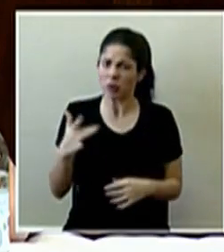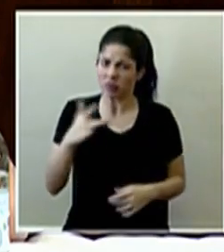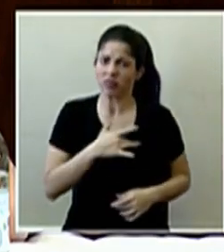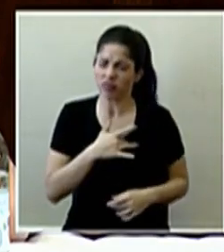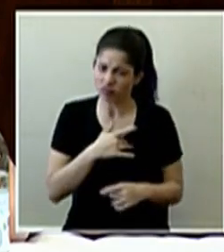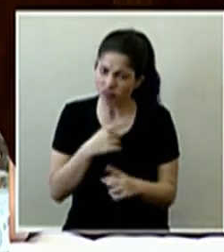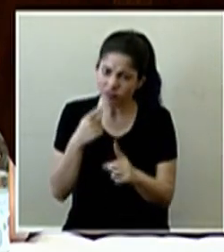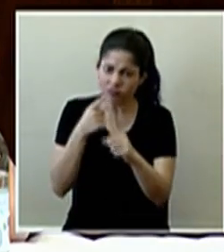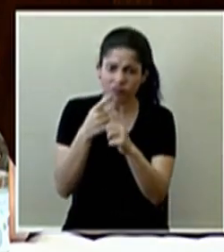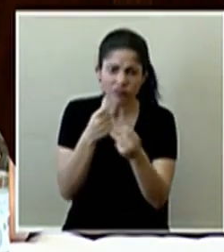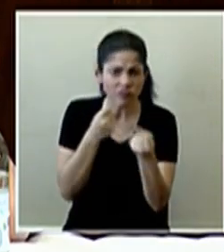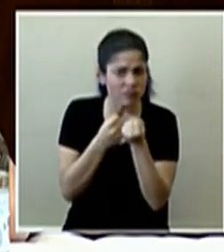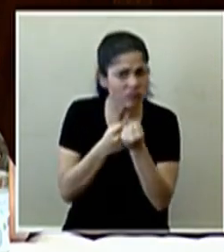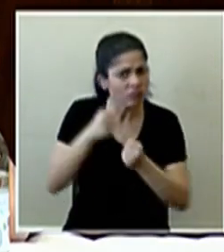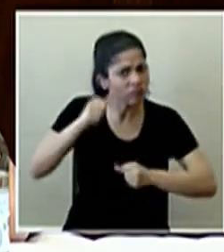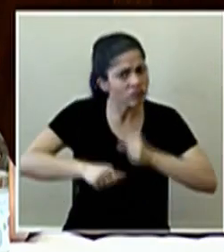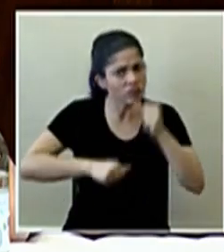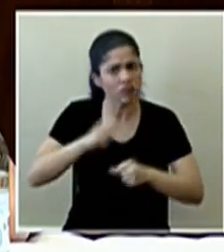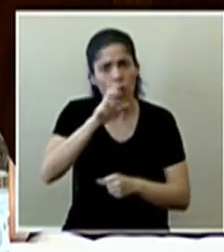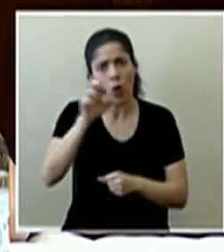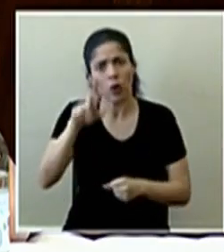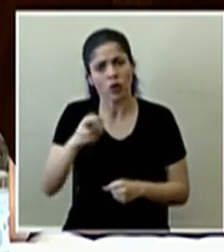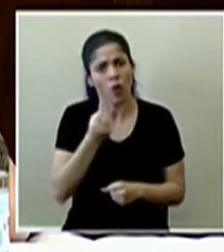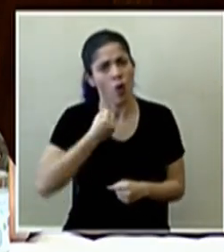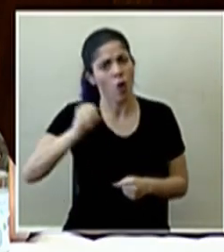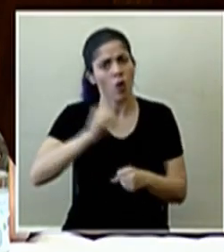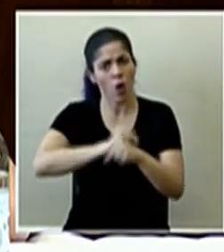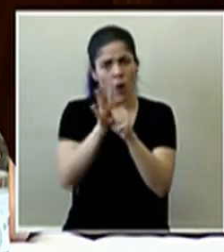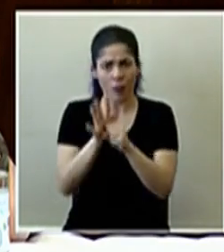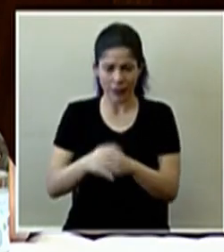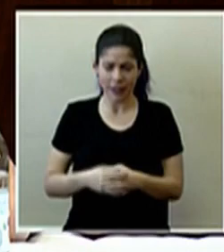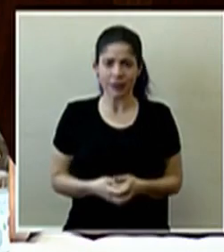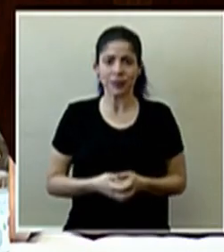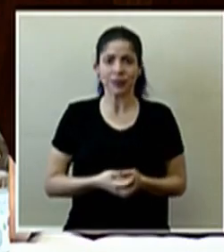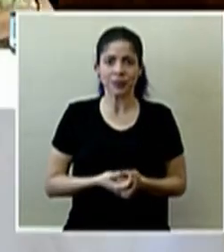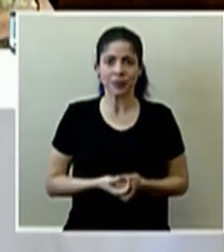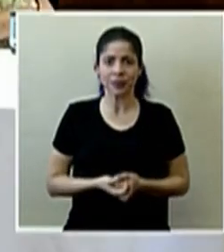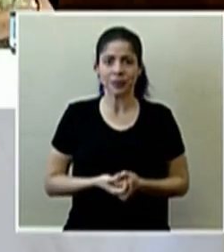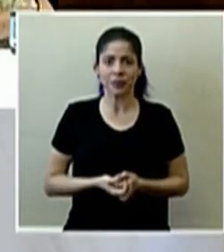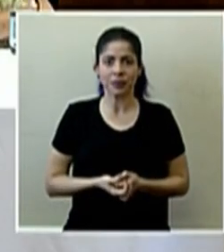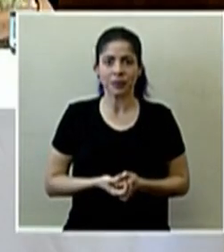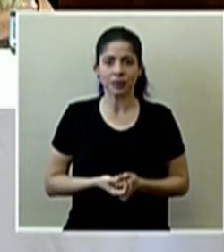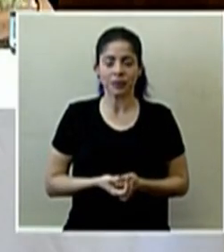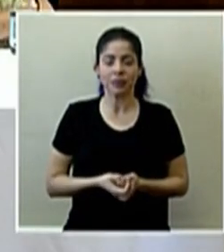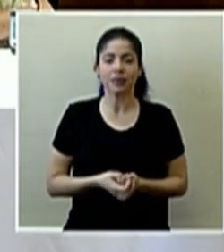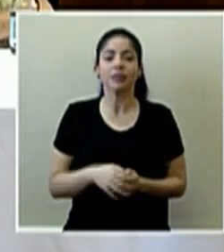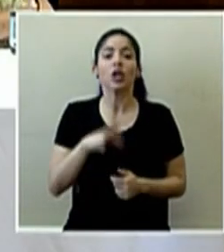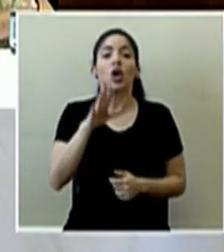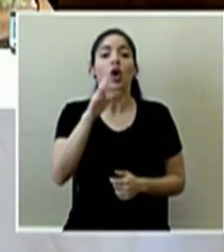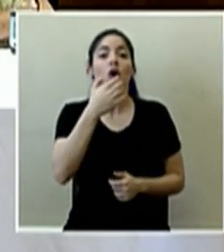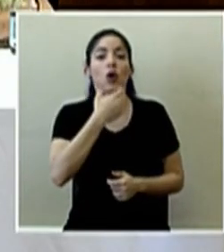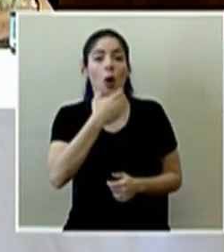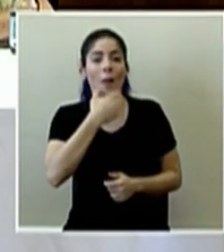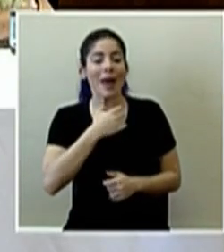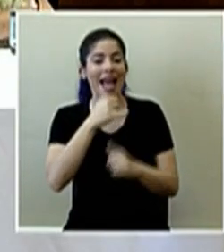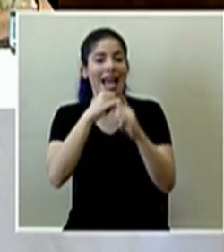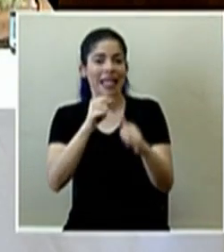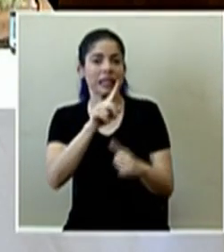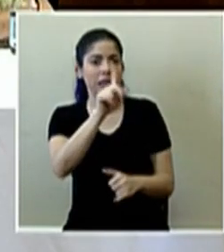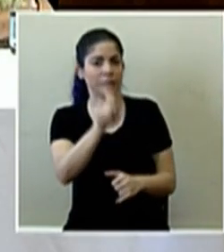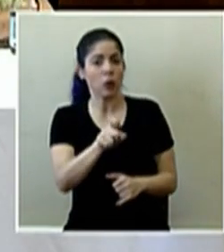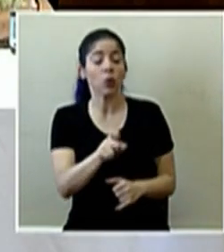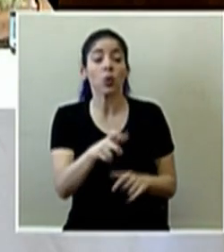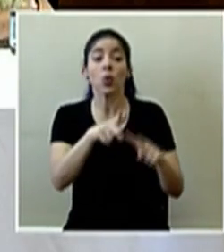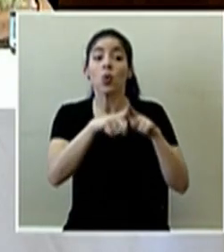camiseta de la lucha de Costa Rica contra el COVID 2019. Don Román, Extra TV consulta, en los lugares